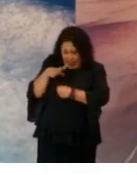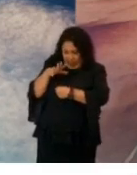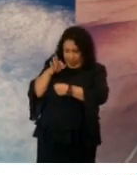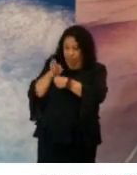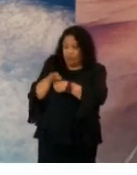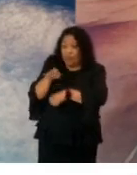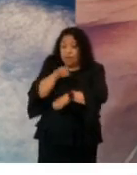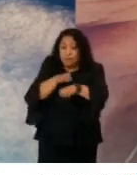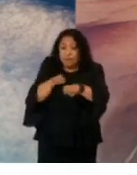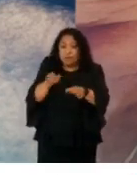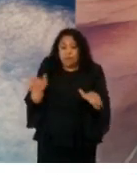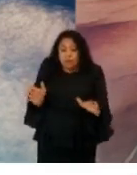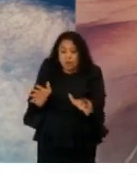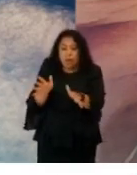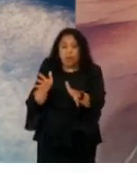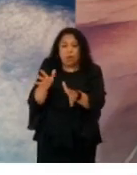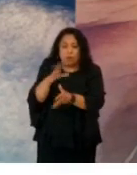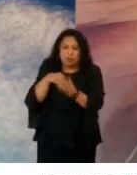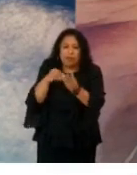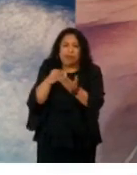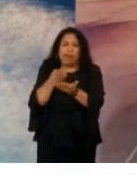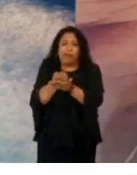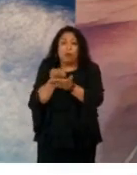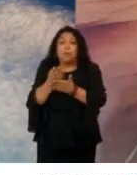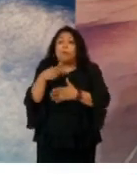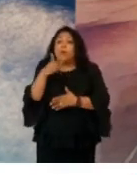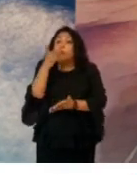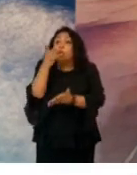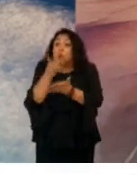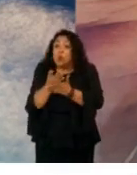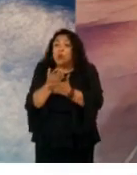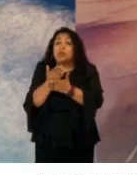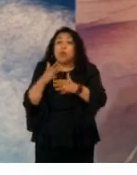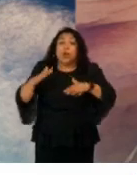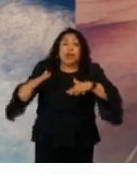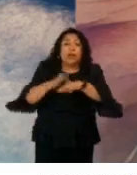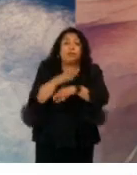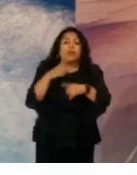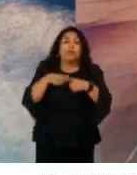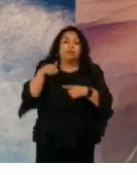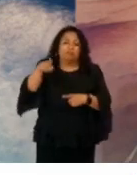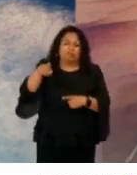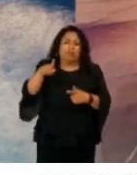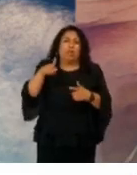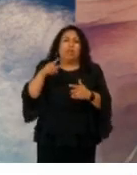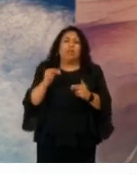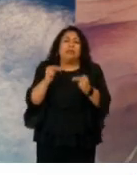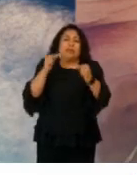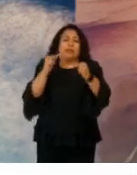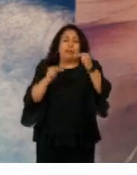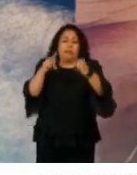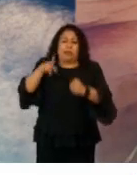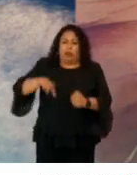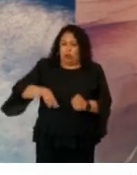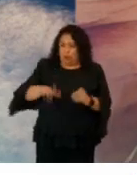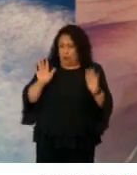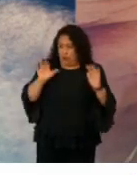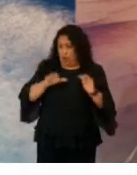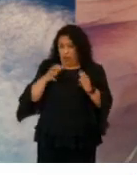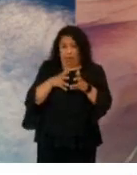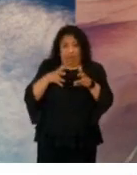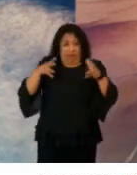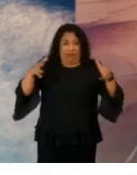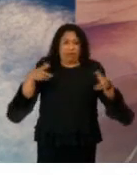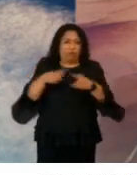la empresa da energía económica, pero el único que da escala es el Estado. Nadie más puede hacer las cosas a escala